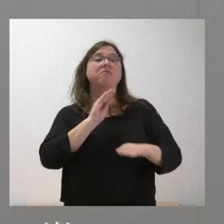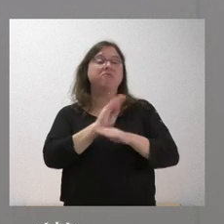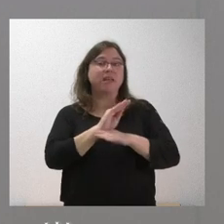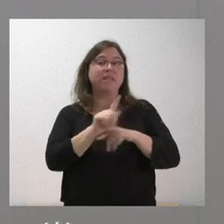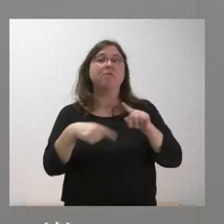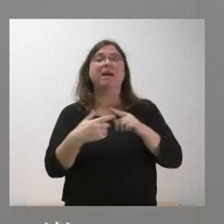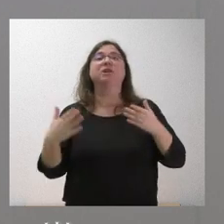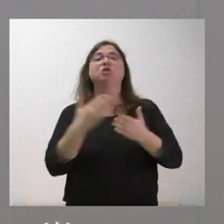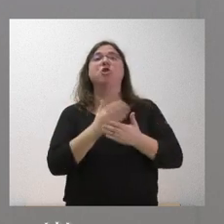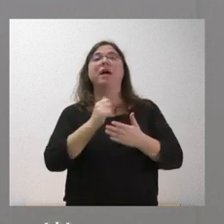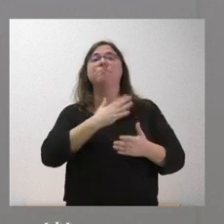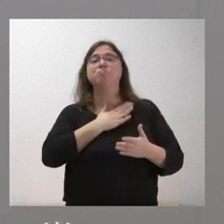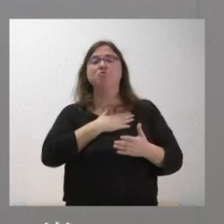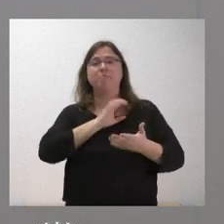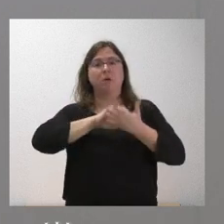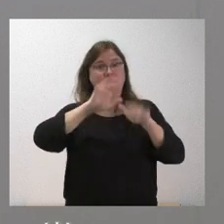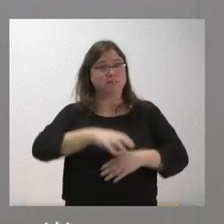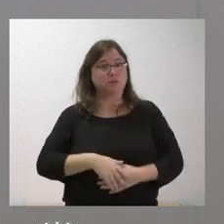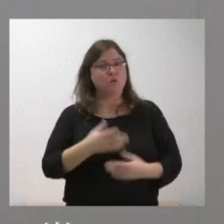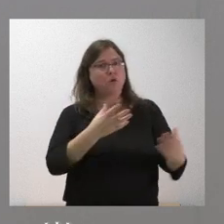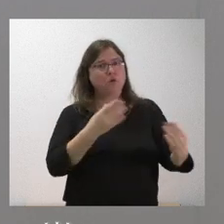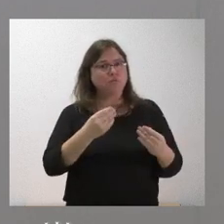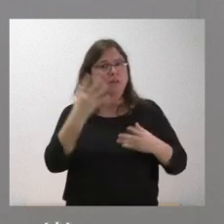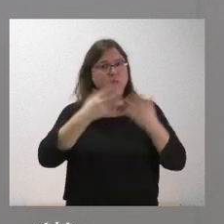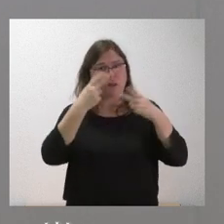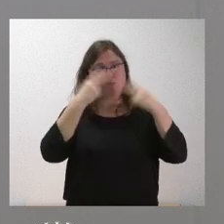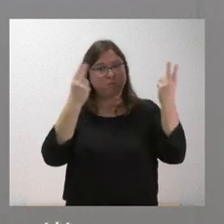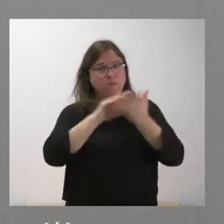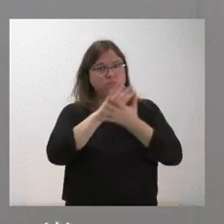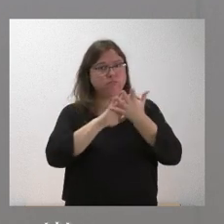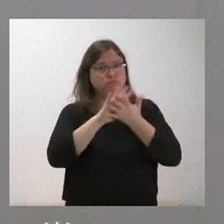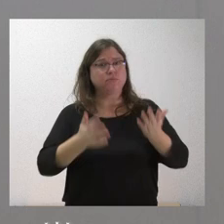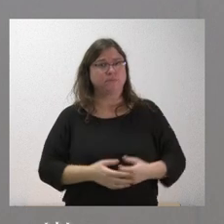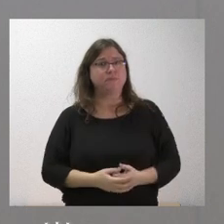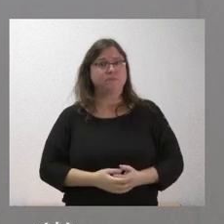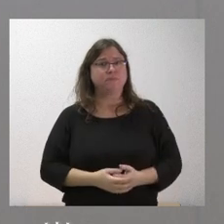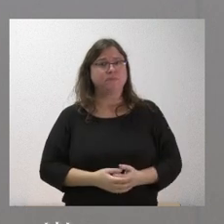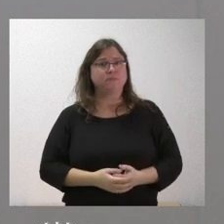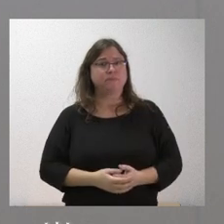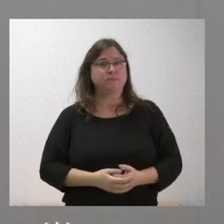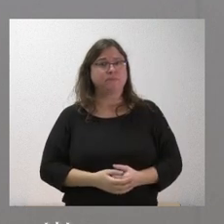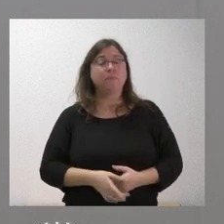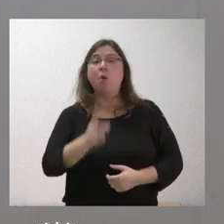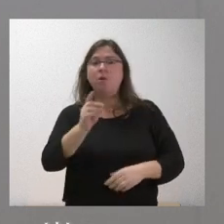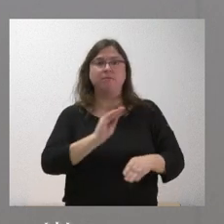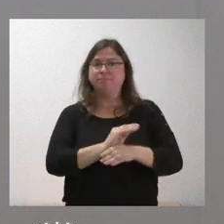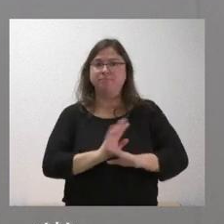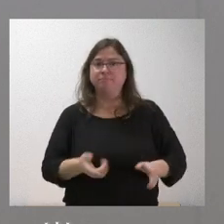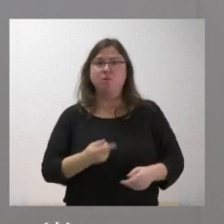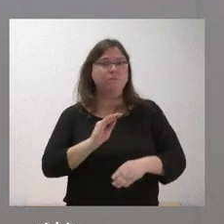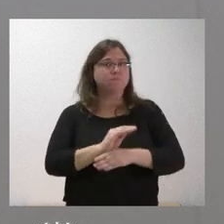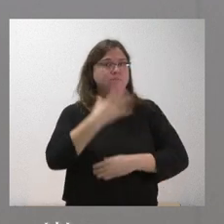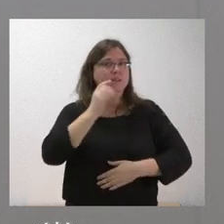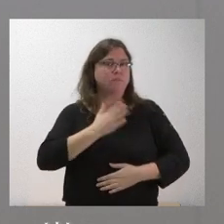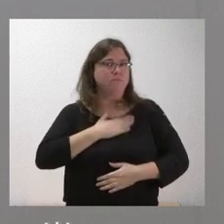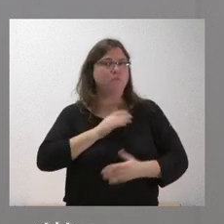tiene es la de la junta de Castilla León aquí hay muchas administraciones públicas que están hablando pero solo una aporta y la que aporta es la